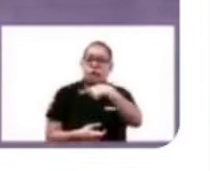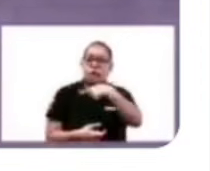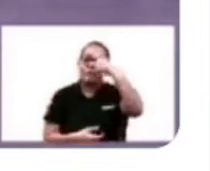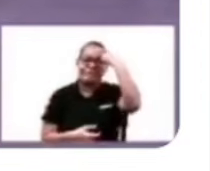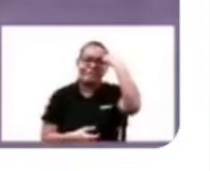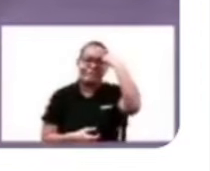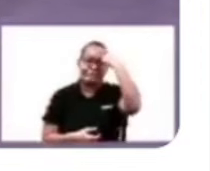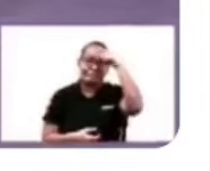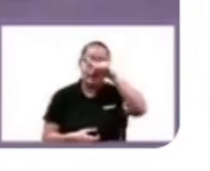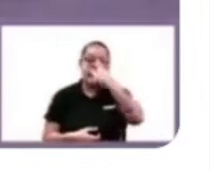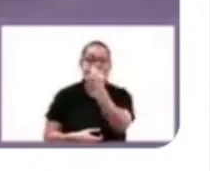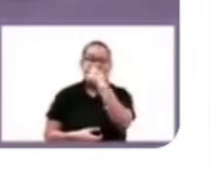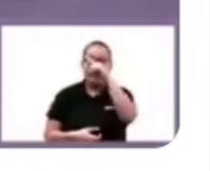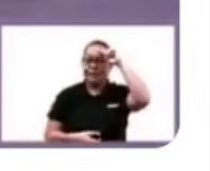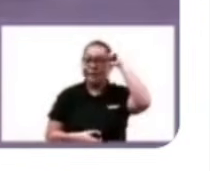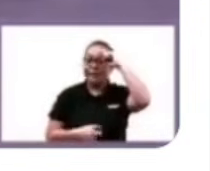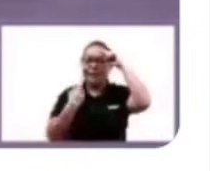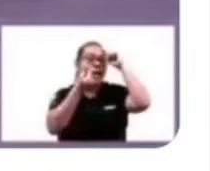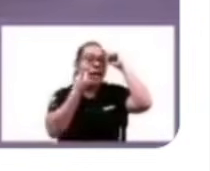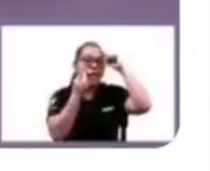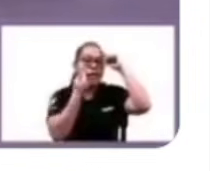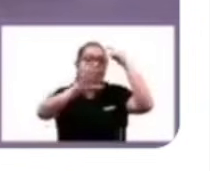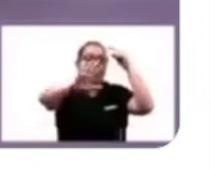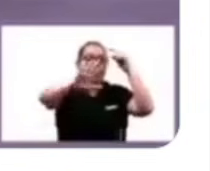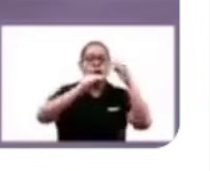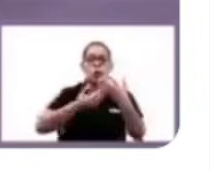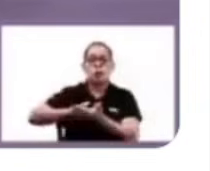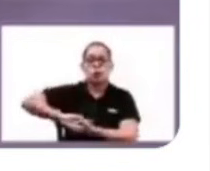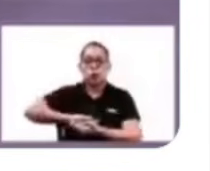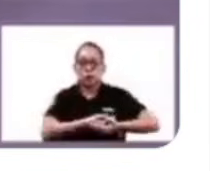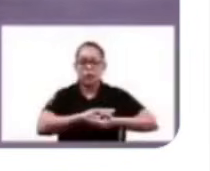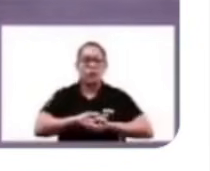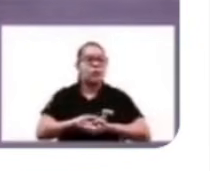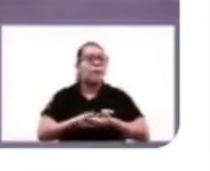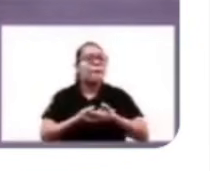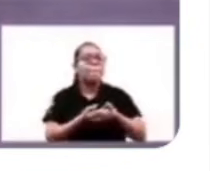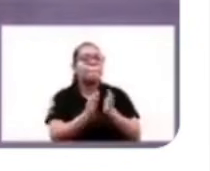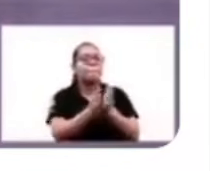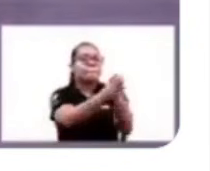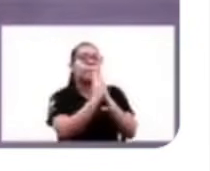Ya sus hijos y sus nietos andan pidiendo cosas que a estas alturas ya deberían de estar